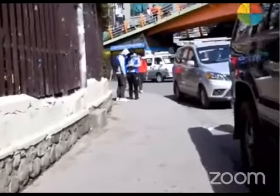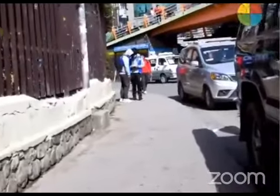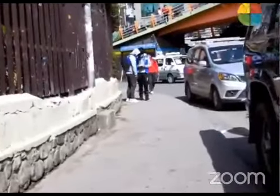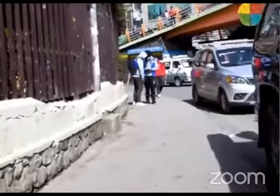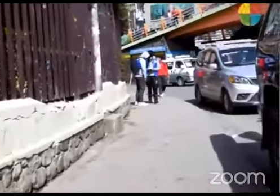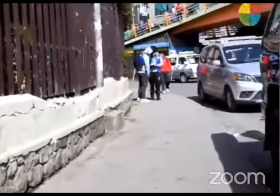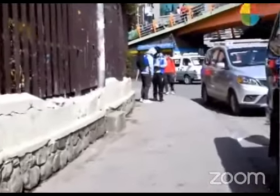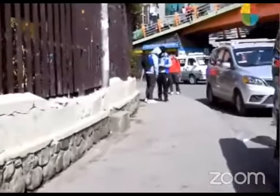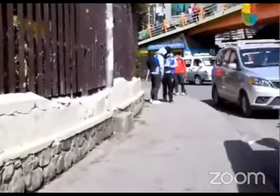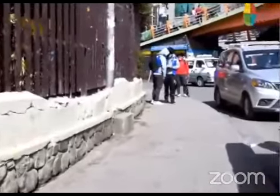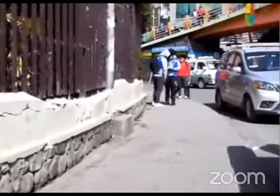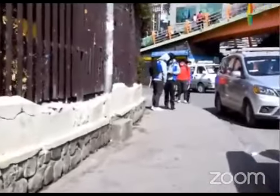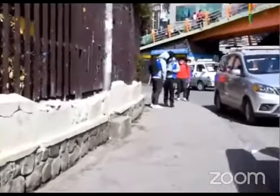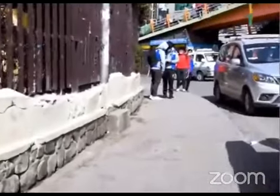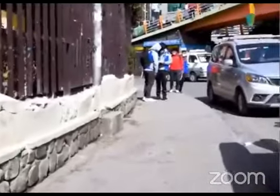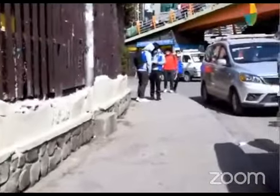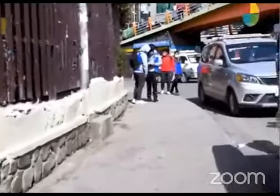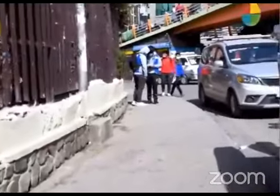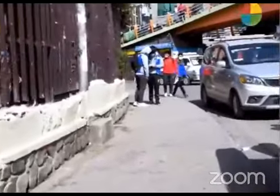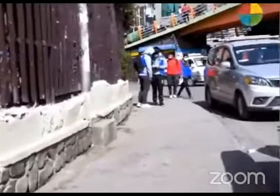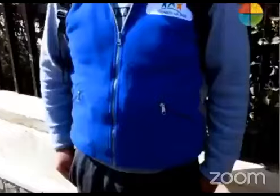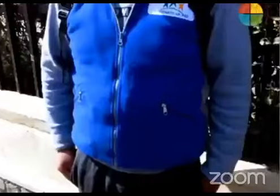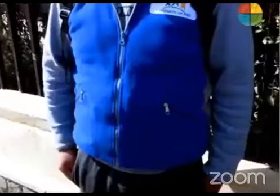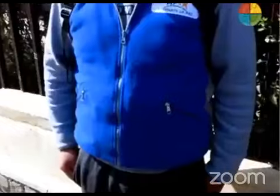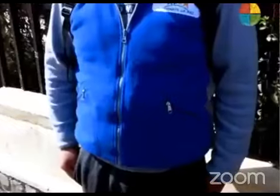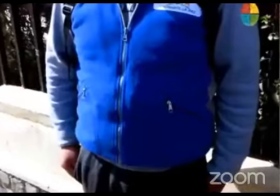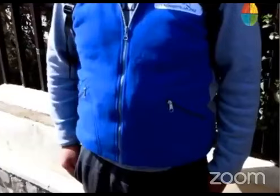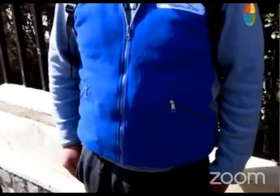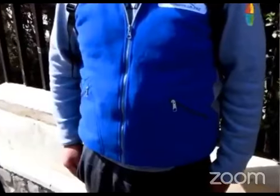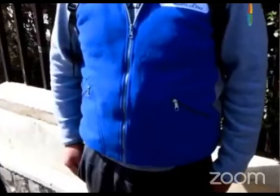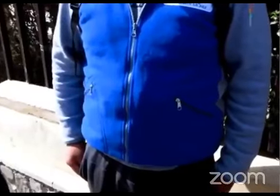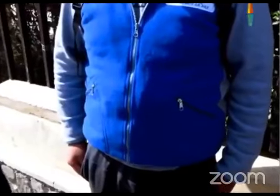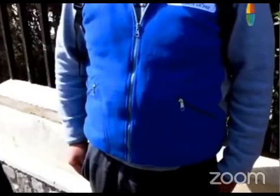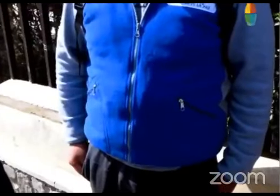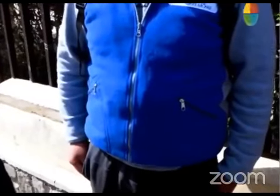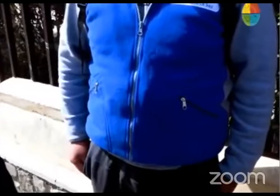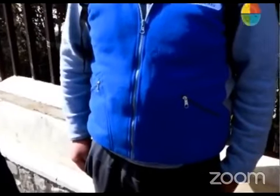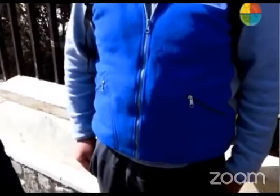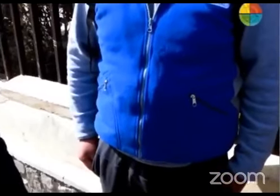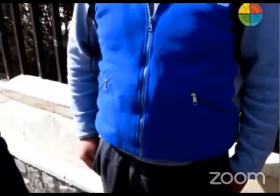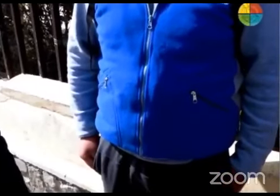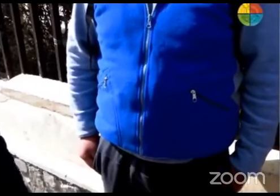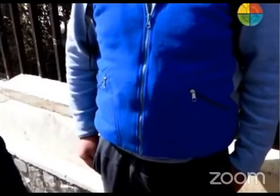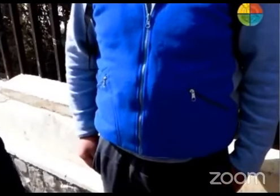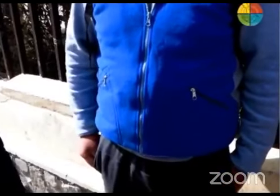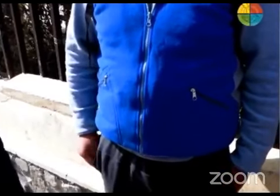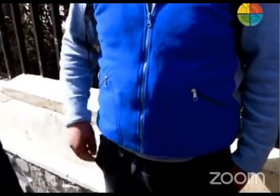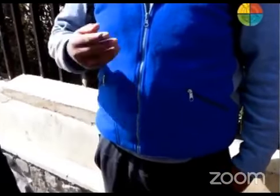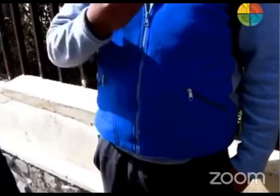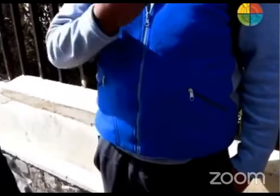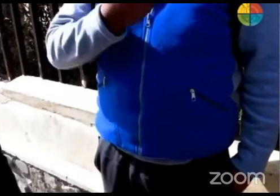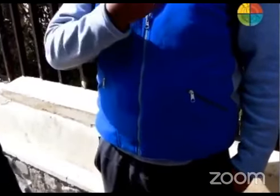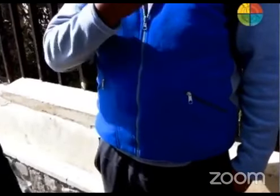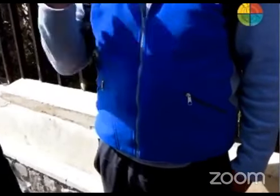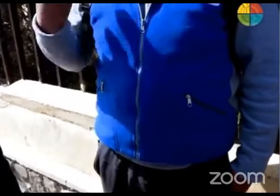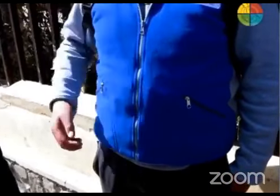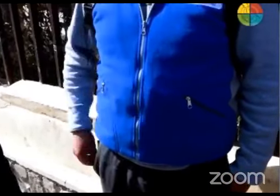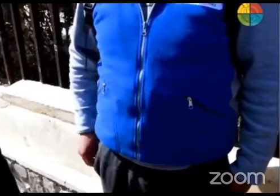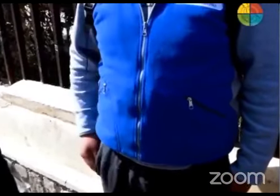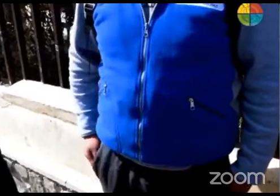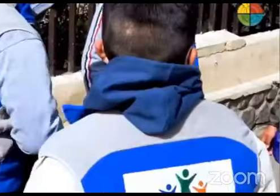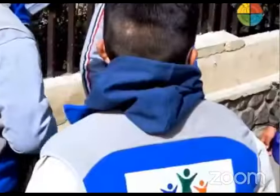ladrillos y una vez de accidente y como dice el dicho 9 cuando estás a punto de morir se pasa tu vida